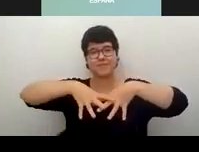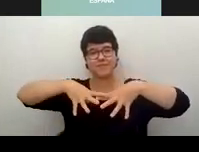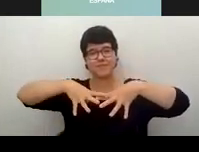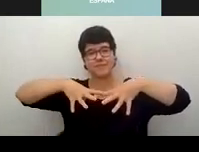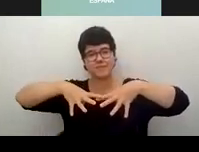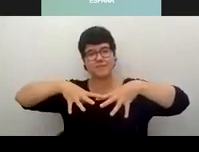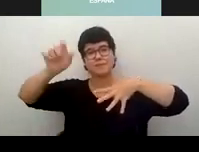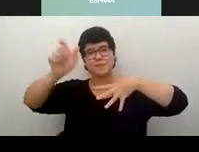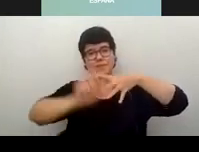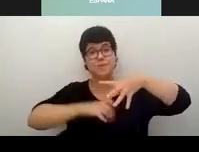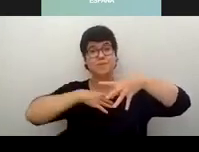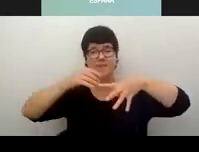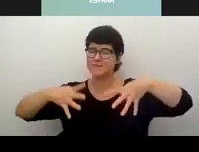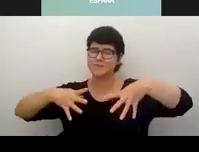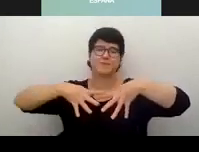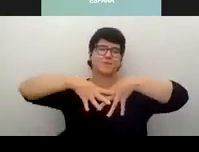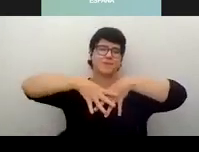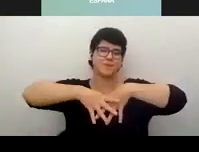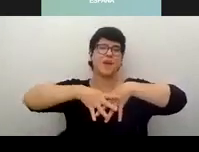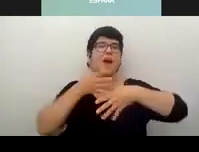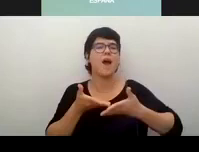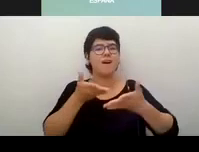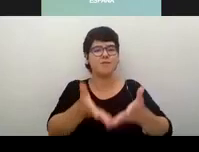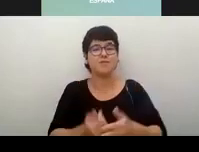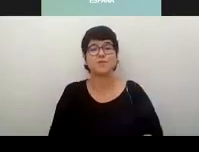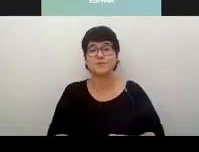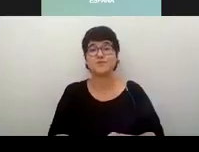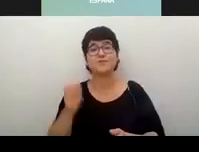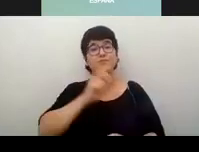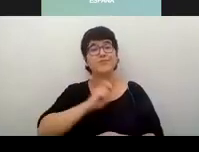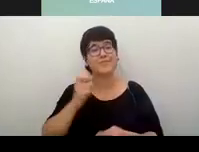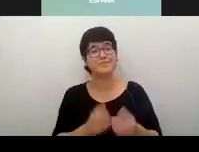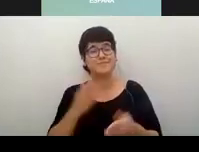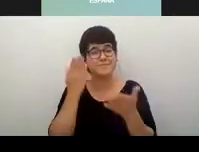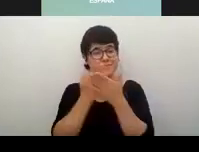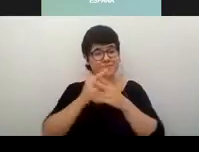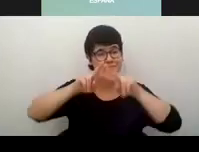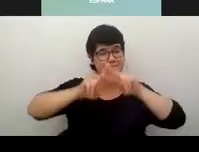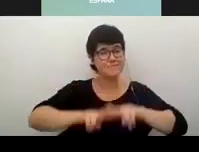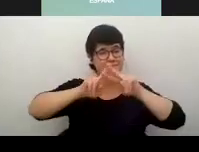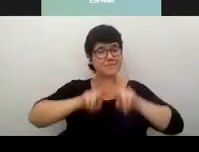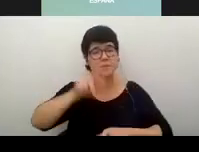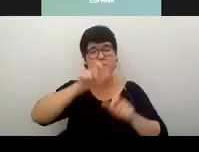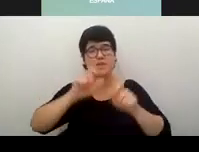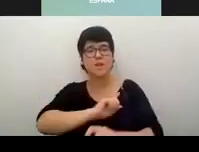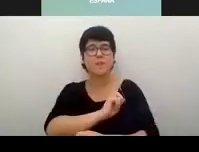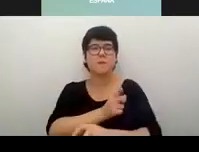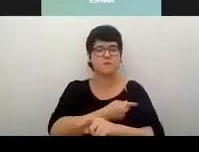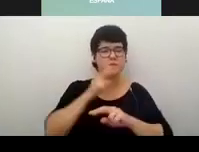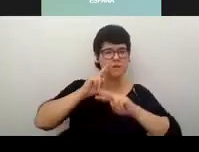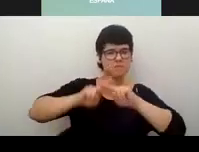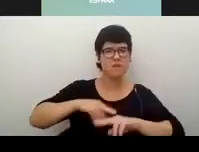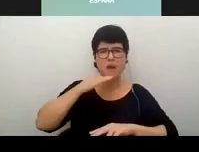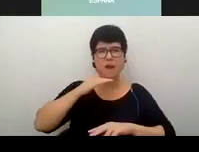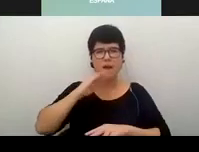en algunos estudios con deportistas se ha visto que atenúa el daño muscular producido por el ejercicio físico. Por lo tanto, tenemos aquí